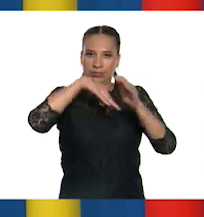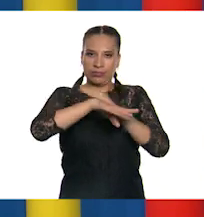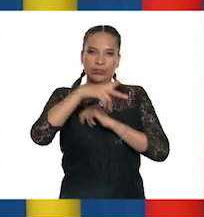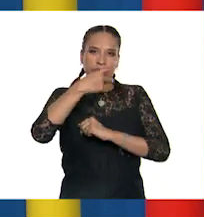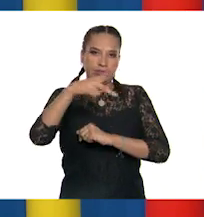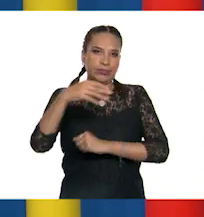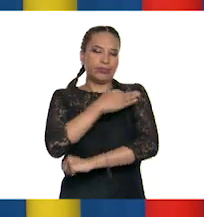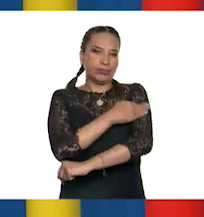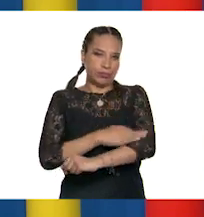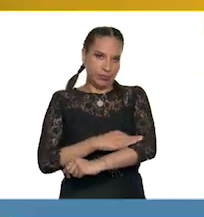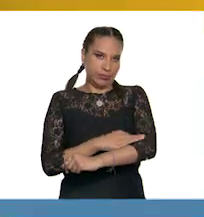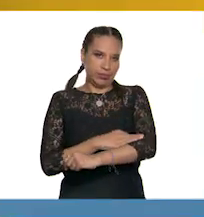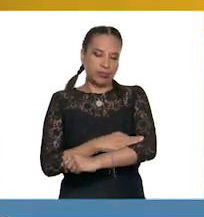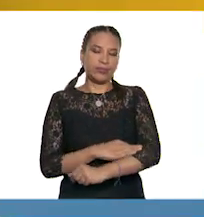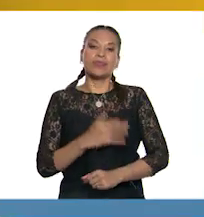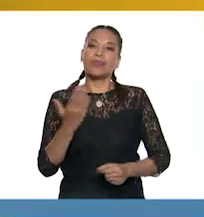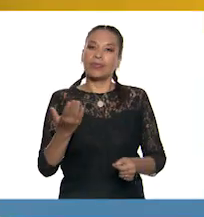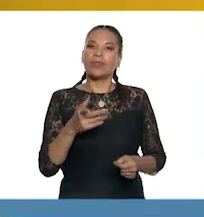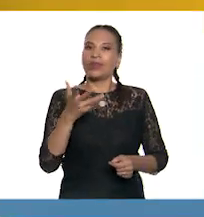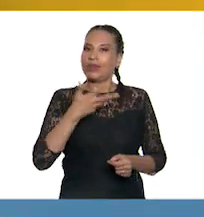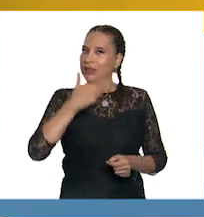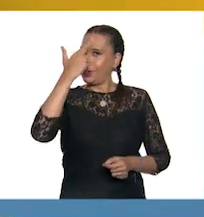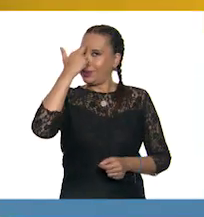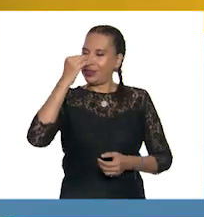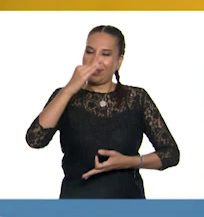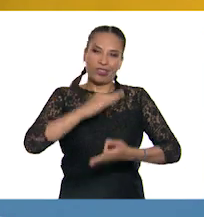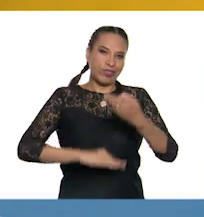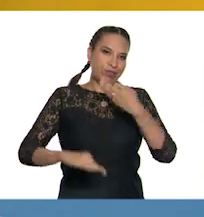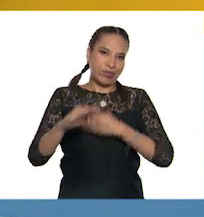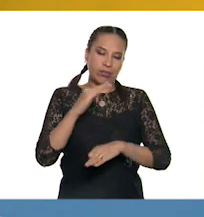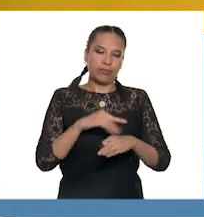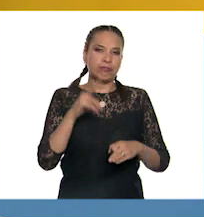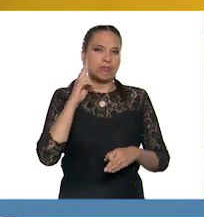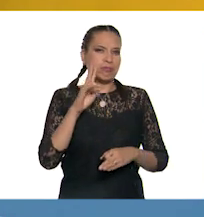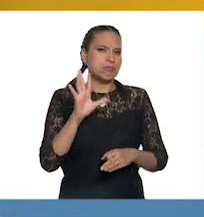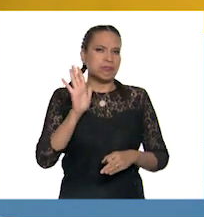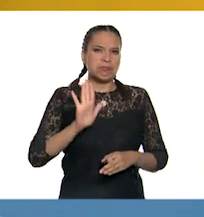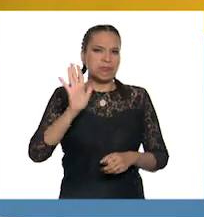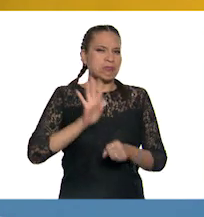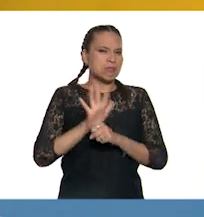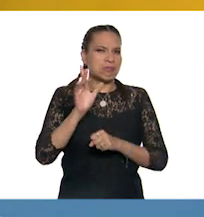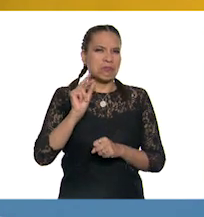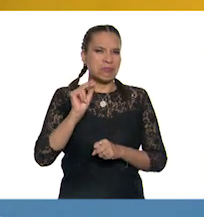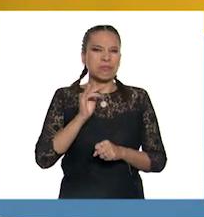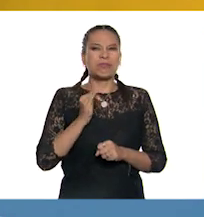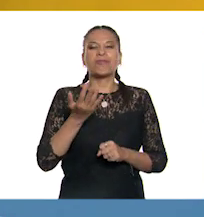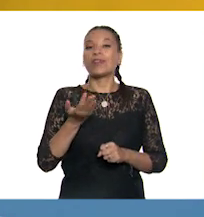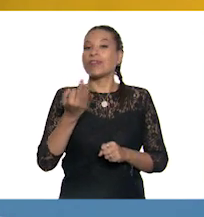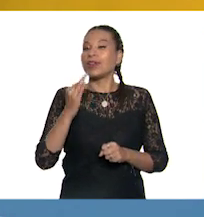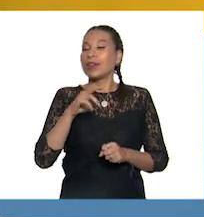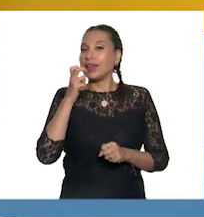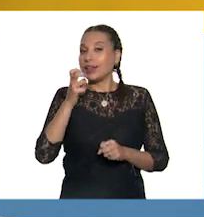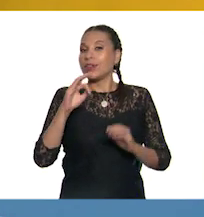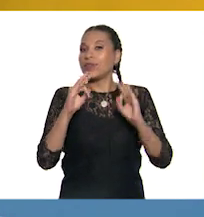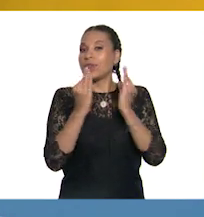sus familias. Así es, tienes toda la razón, no parece casual. Parece como si de ese modo el narrador